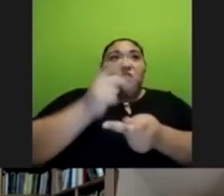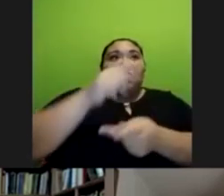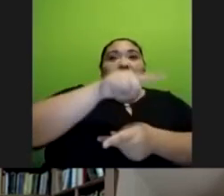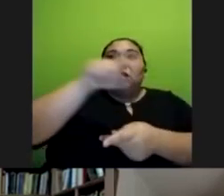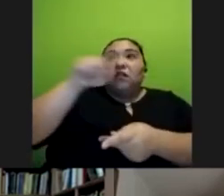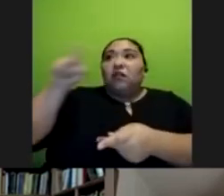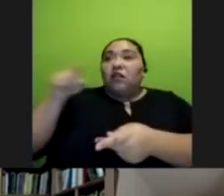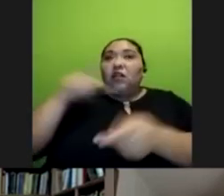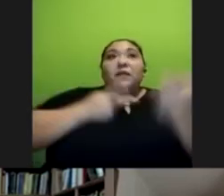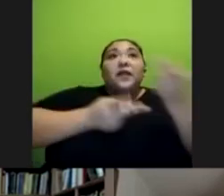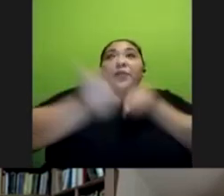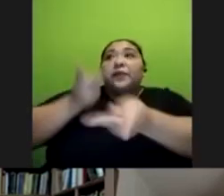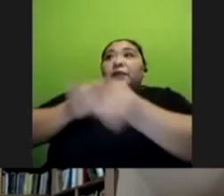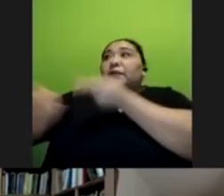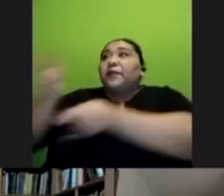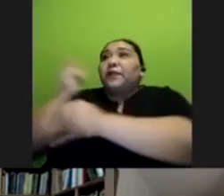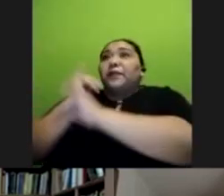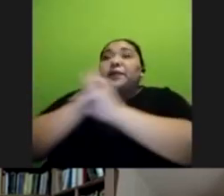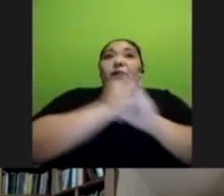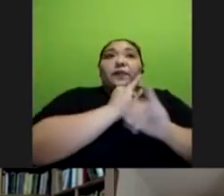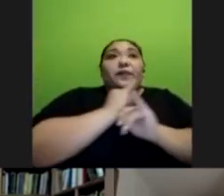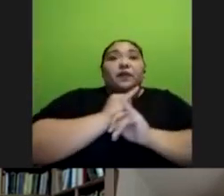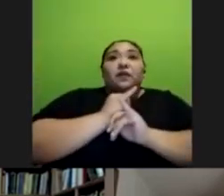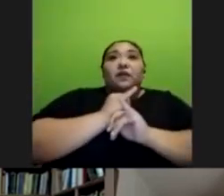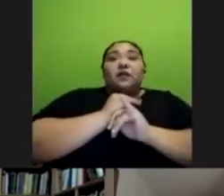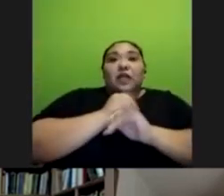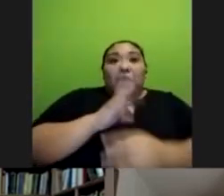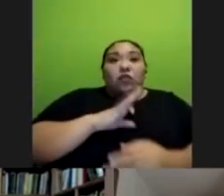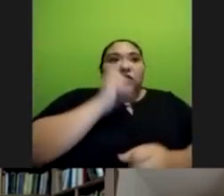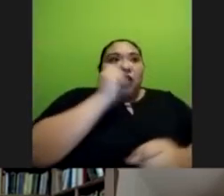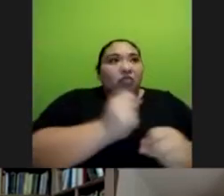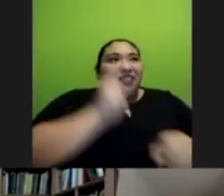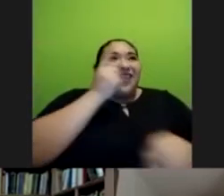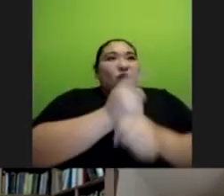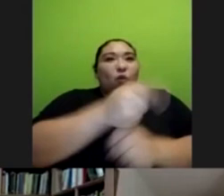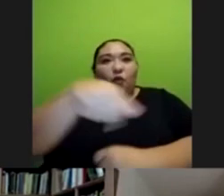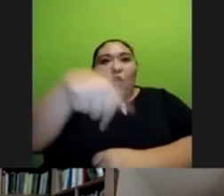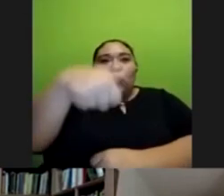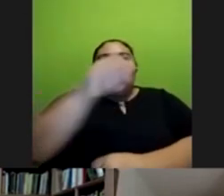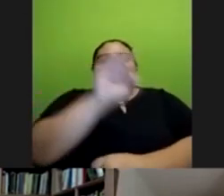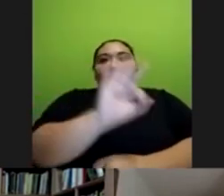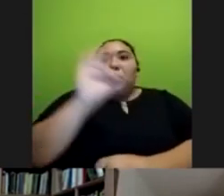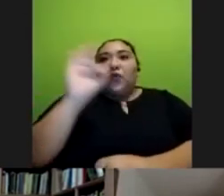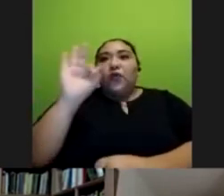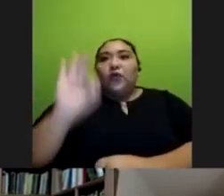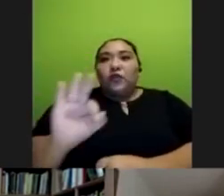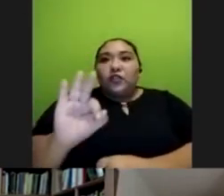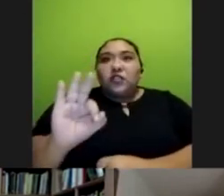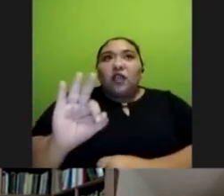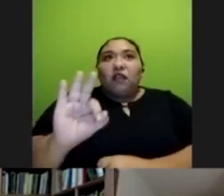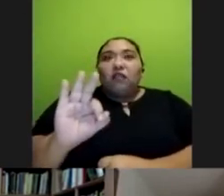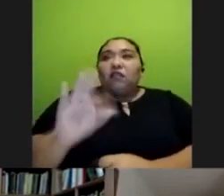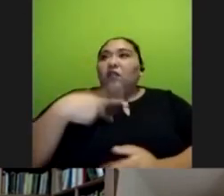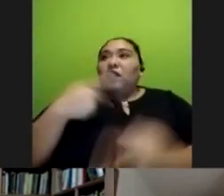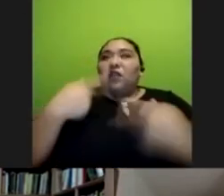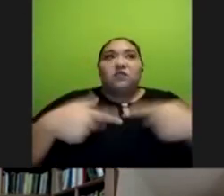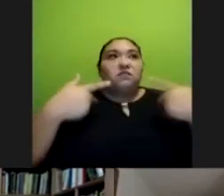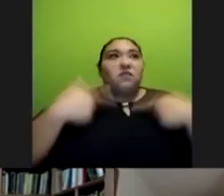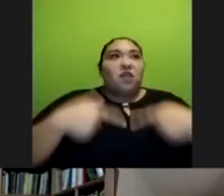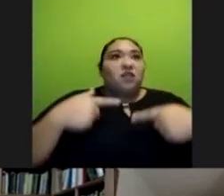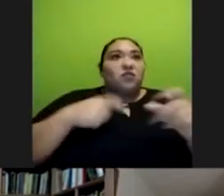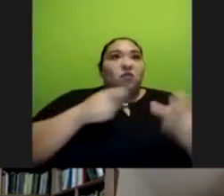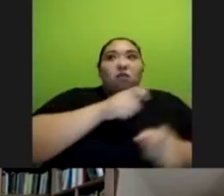tienen computadora en casa y no tienen internet. Y lo que hizo, pues fue gastar parte del presupuesto en un programa para